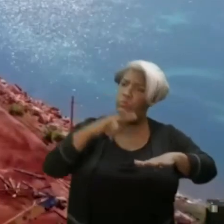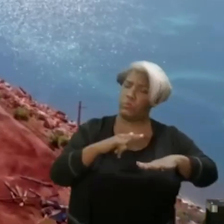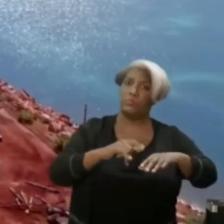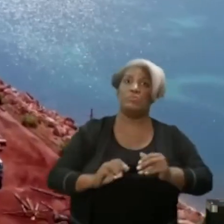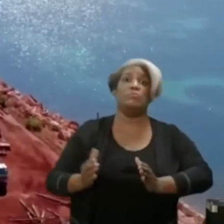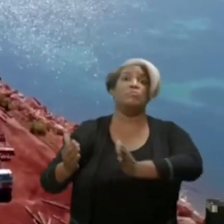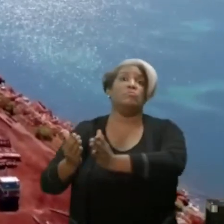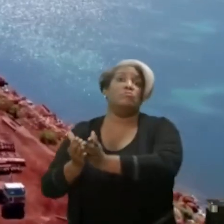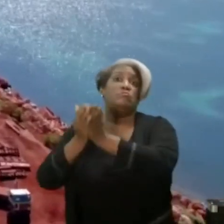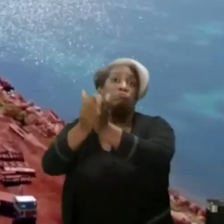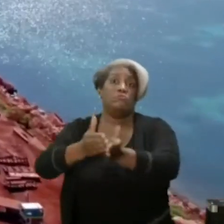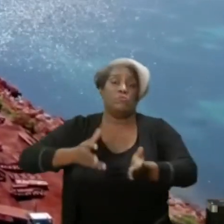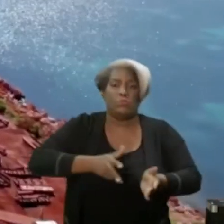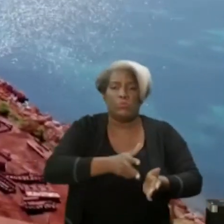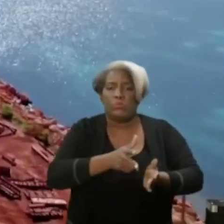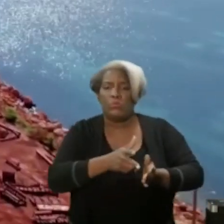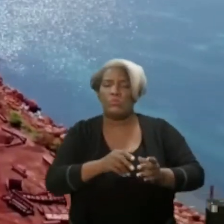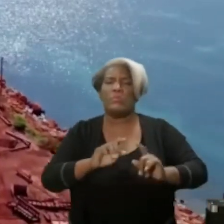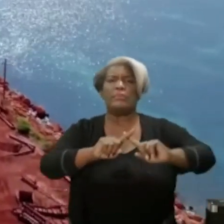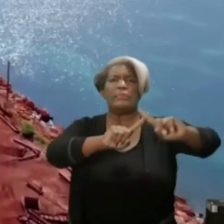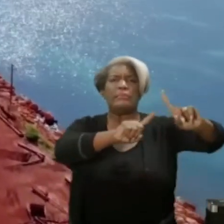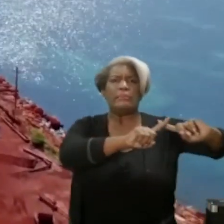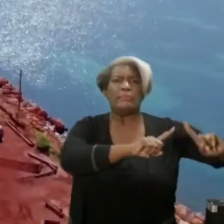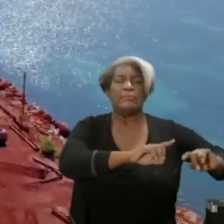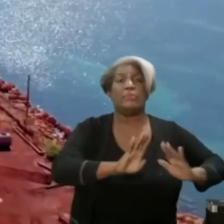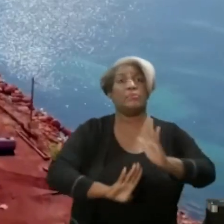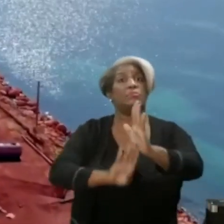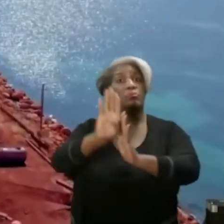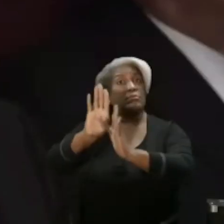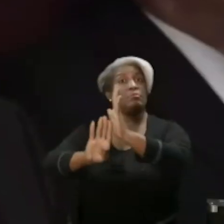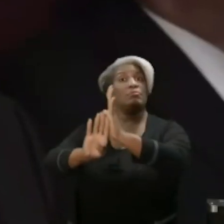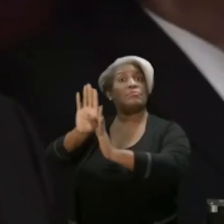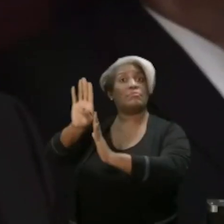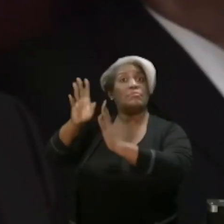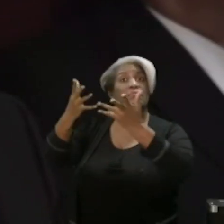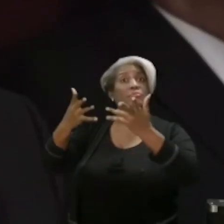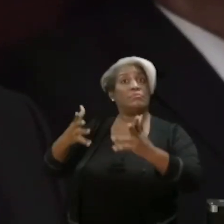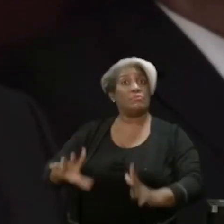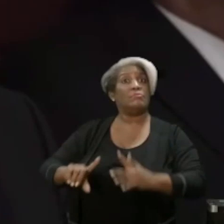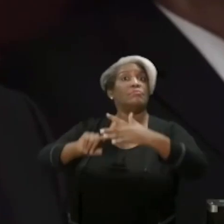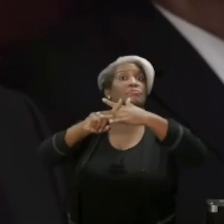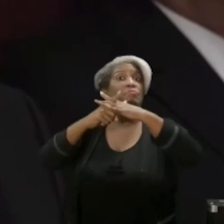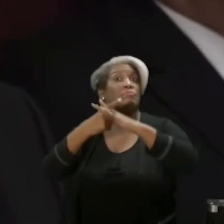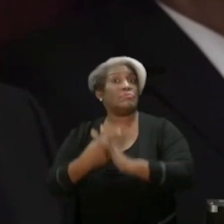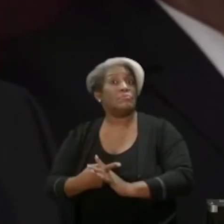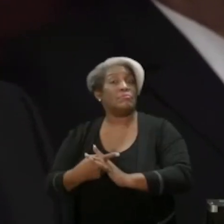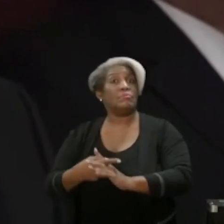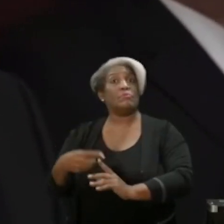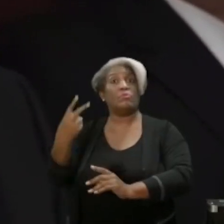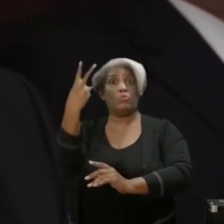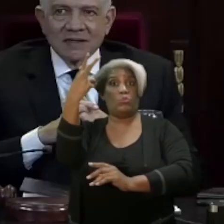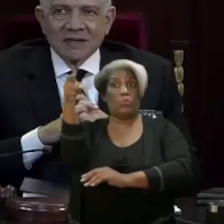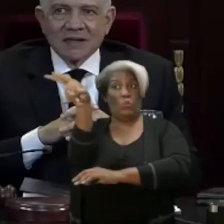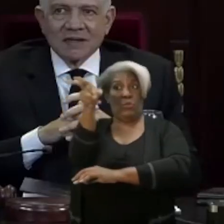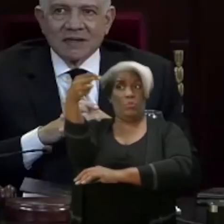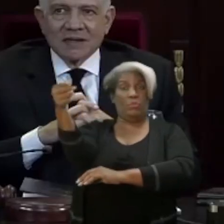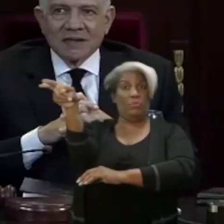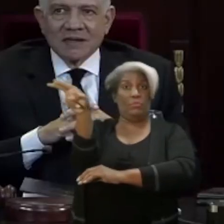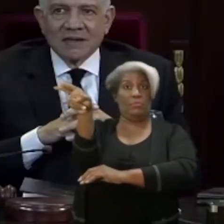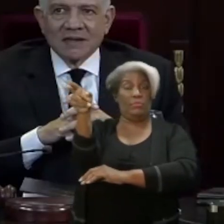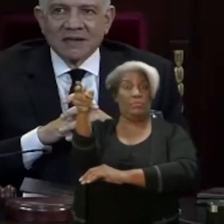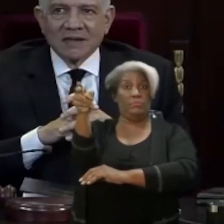y la infraestructura necesarias para su desarrollo. Ya iniciamos la construcción de los dos primeros hoteles,